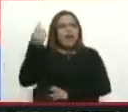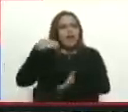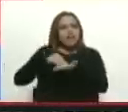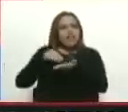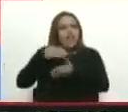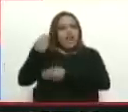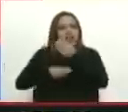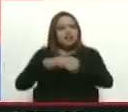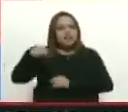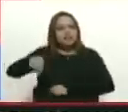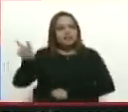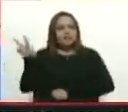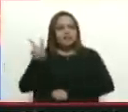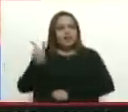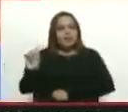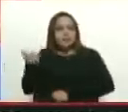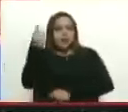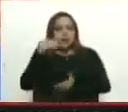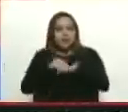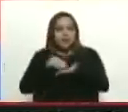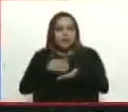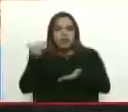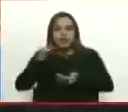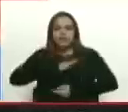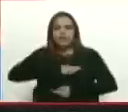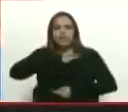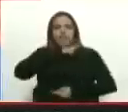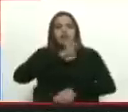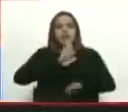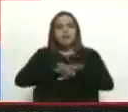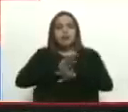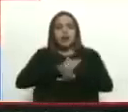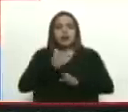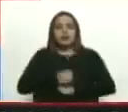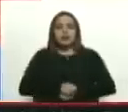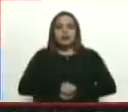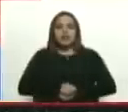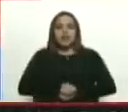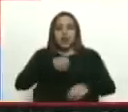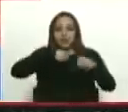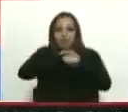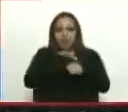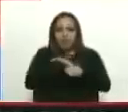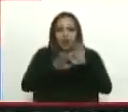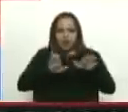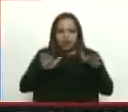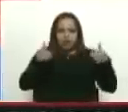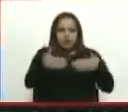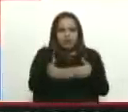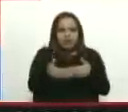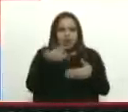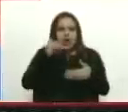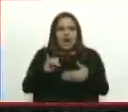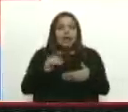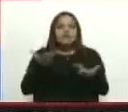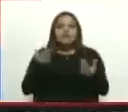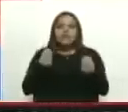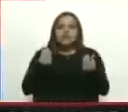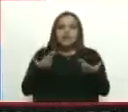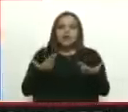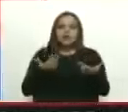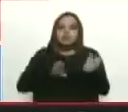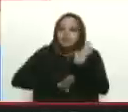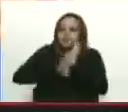Venezuela. Primera vez. Y aquí está agarrando mucha fuerza porque la Liga de Fútbol de Salón está agarrando mucha fuerza en